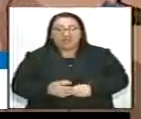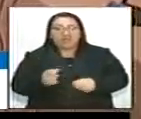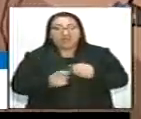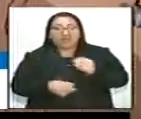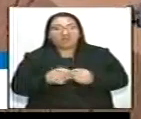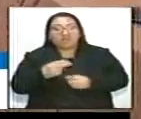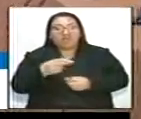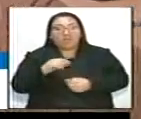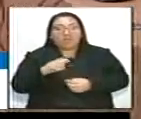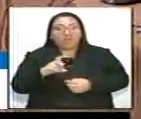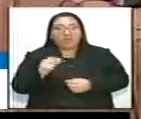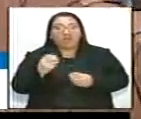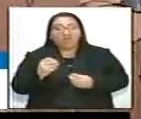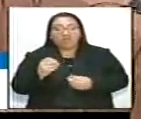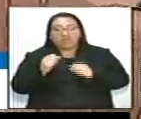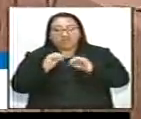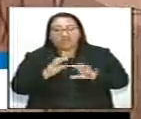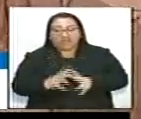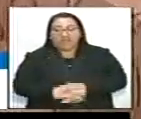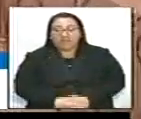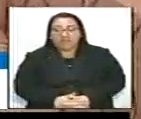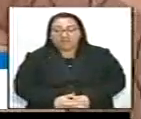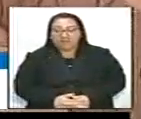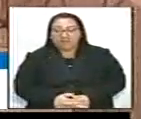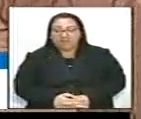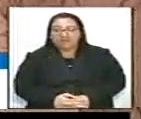congresista Indira Wilca Flores como secretaria.